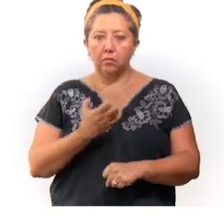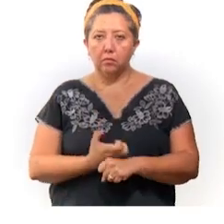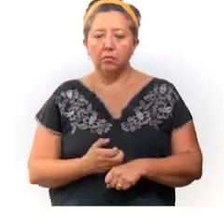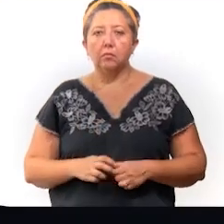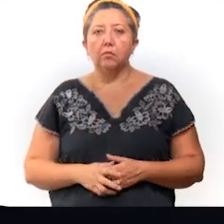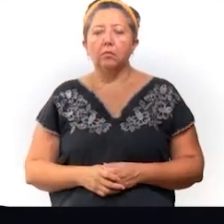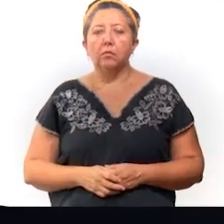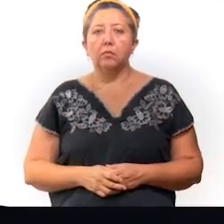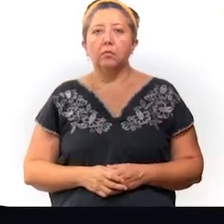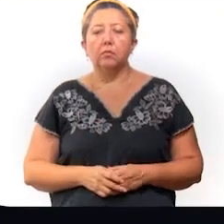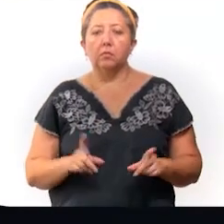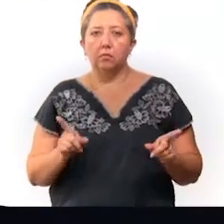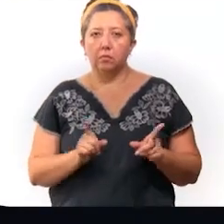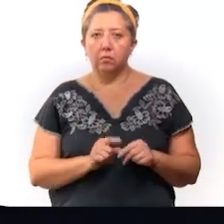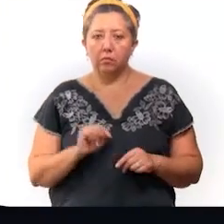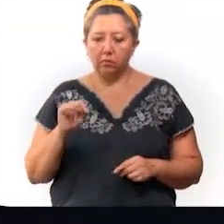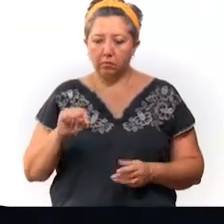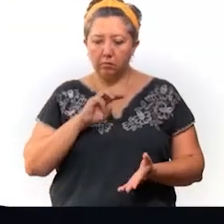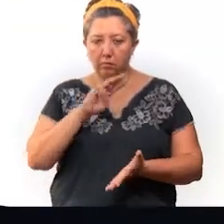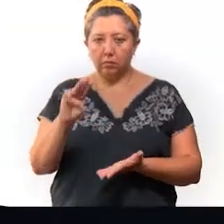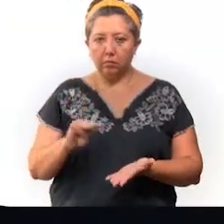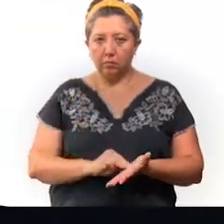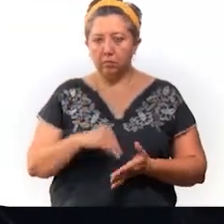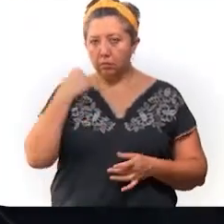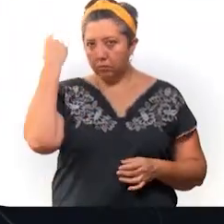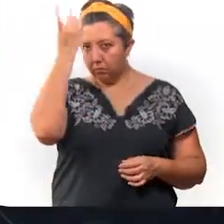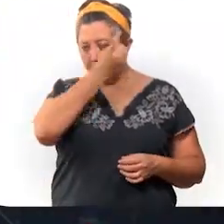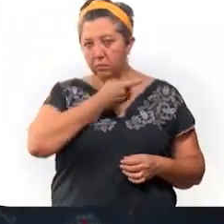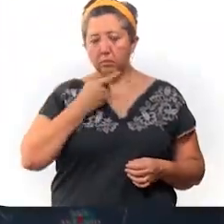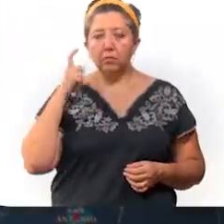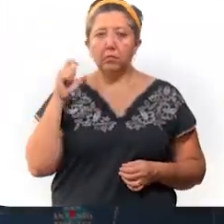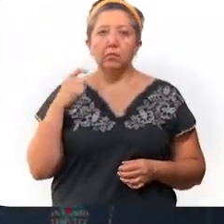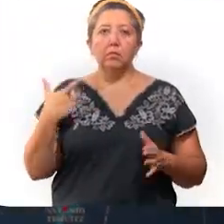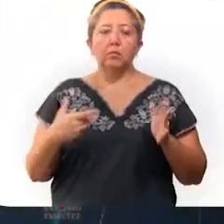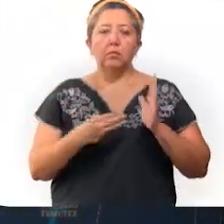estado. Específicamente en Mérida se han diagnosticado